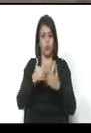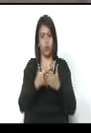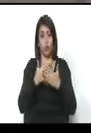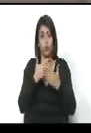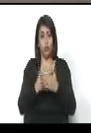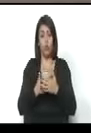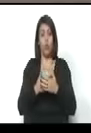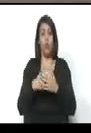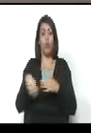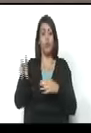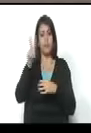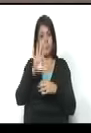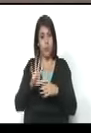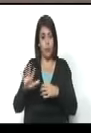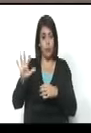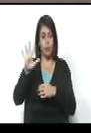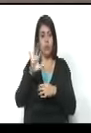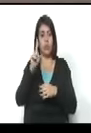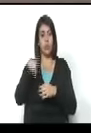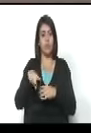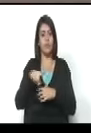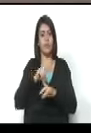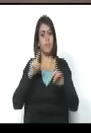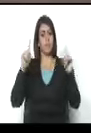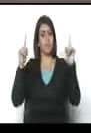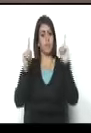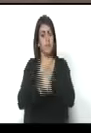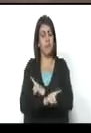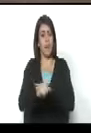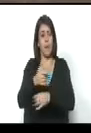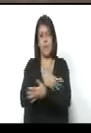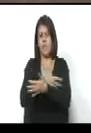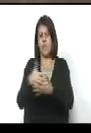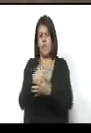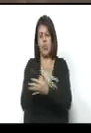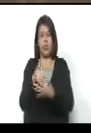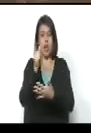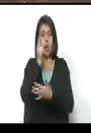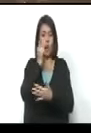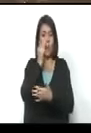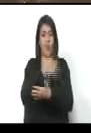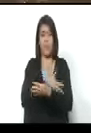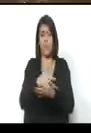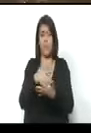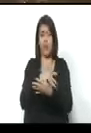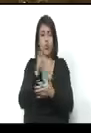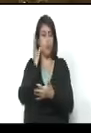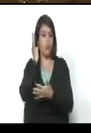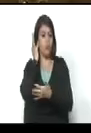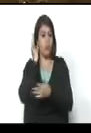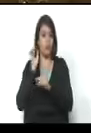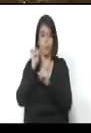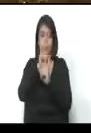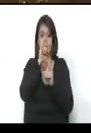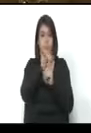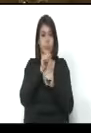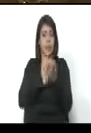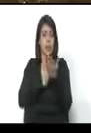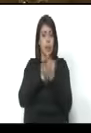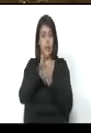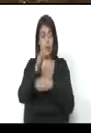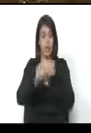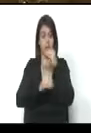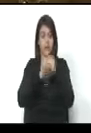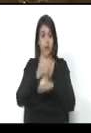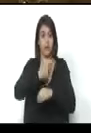a lo largo y ancho del territorio nacional y se convirtió en millones de hombres y millones de mujeres que luchamos y seguiremos